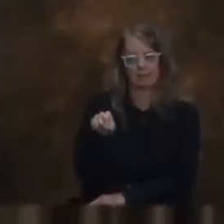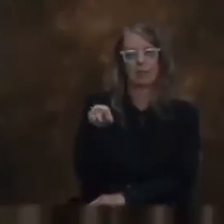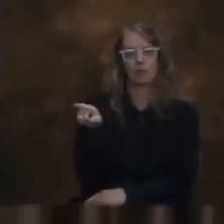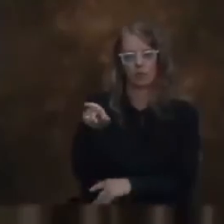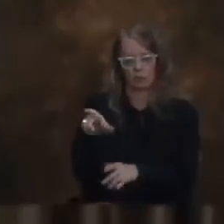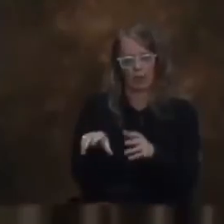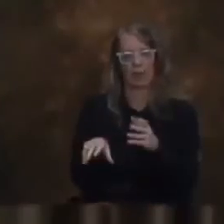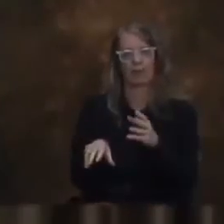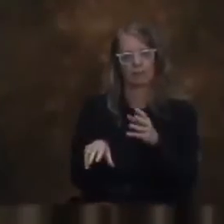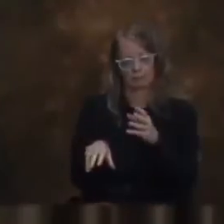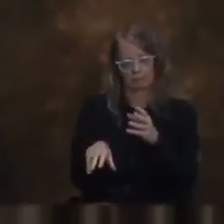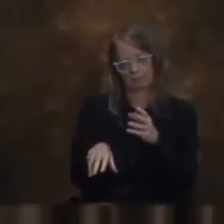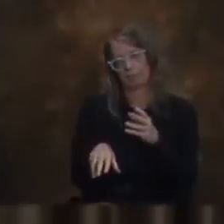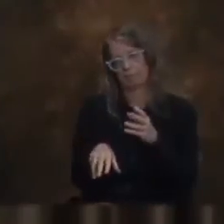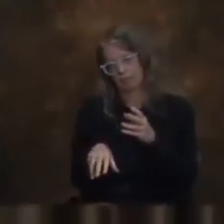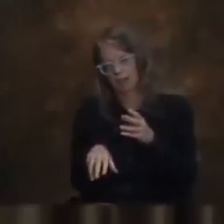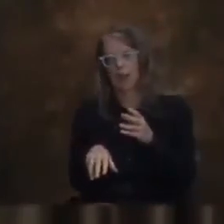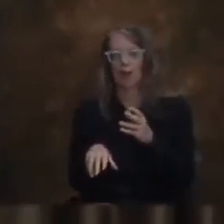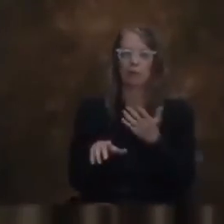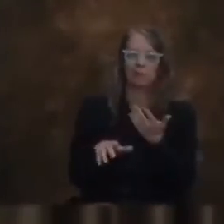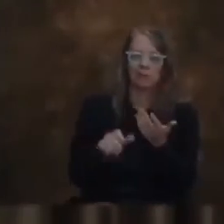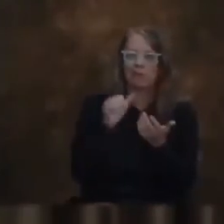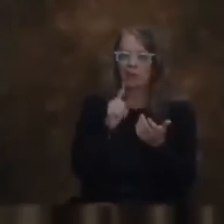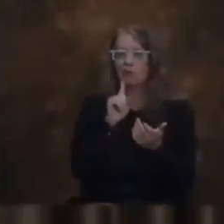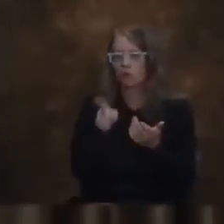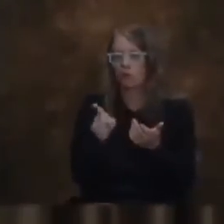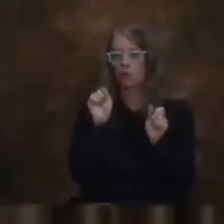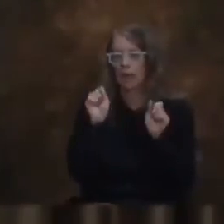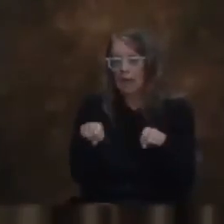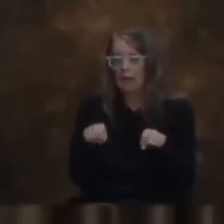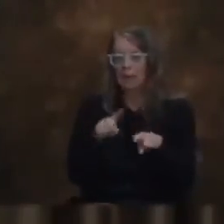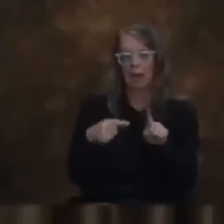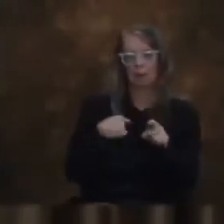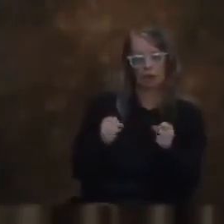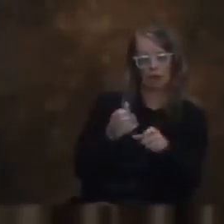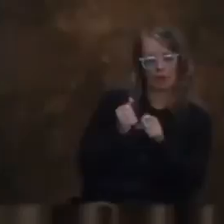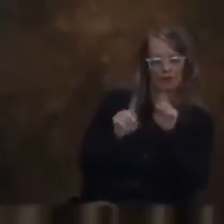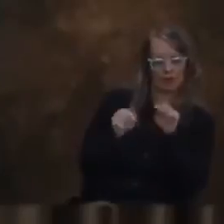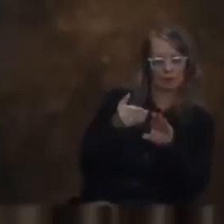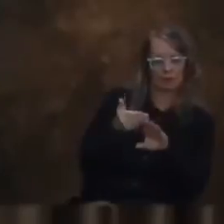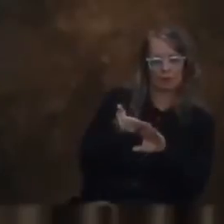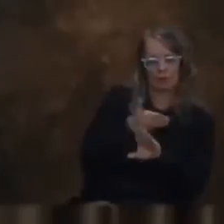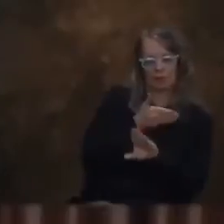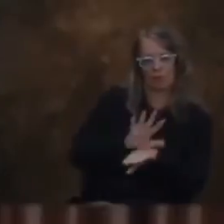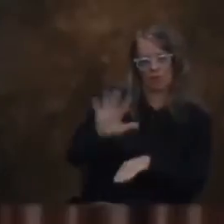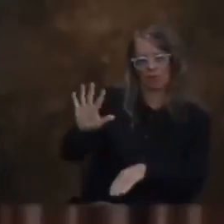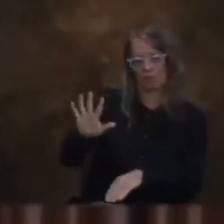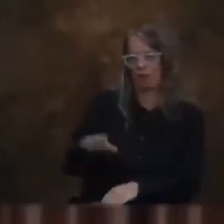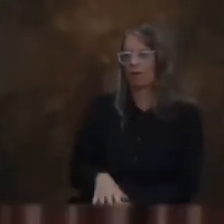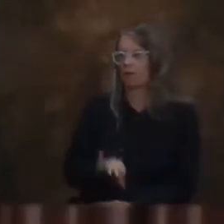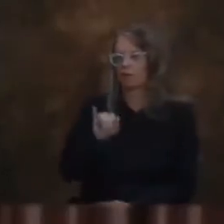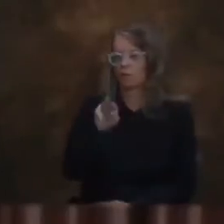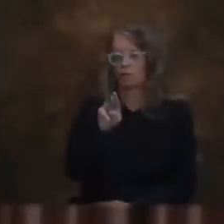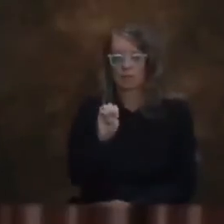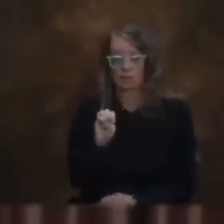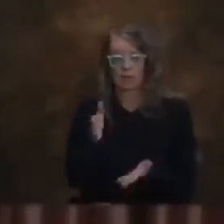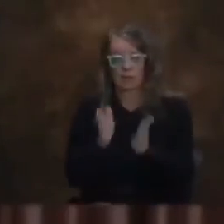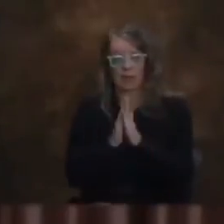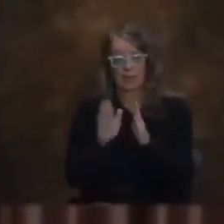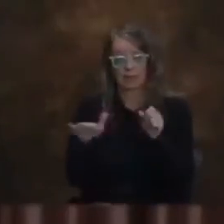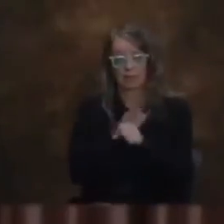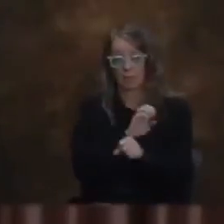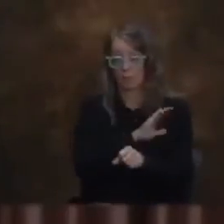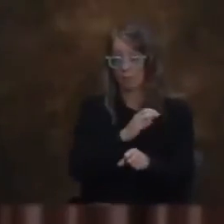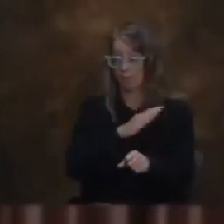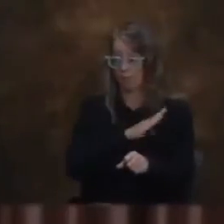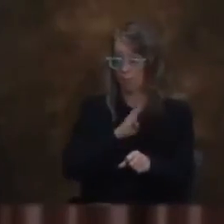contingente voy a tratar de respirar y recibir respuestas antes de eso y la pregunta antes de